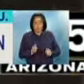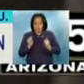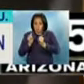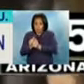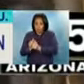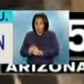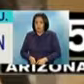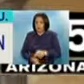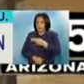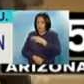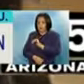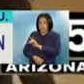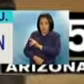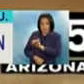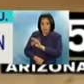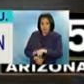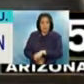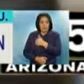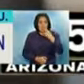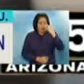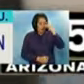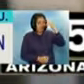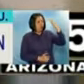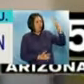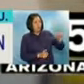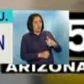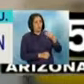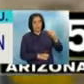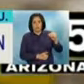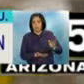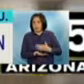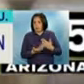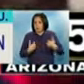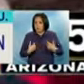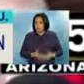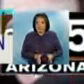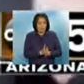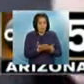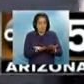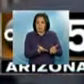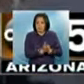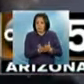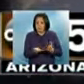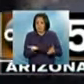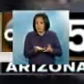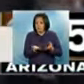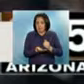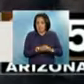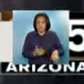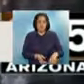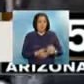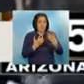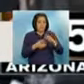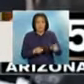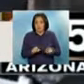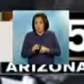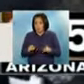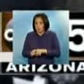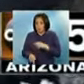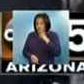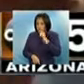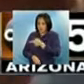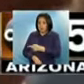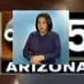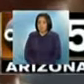Clinton, el sueño de muchos otros jóvenes inmigrantes e indocumentados será hecho realidad, tal como sucedió con ella.